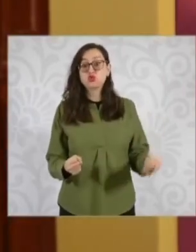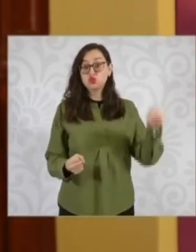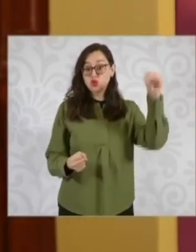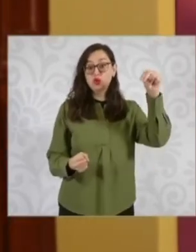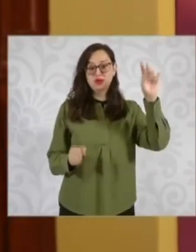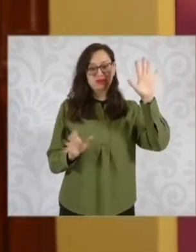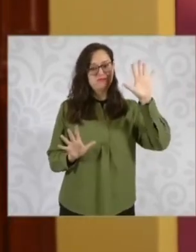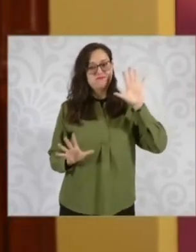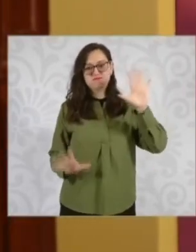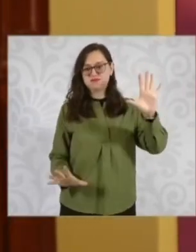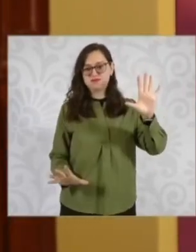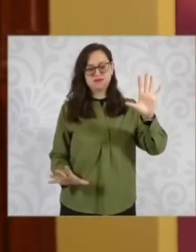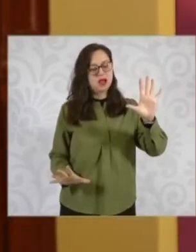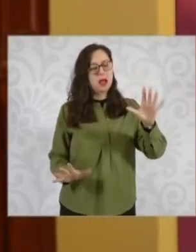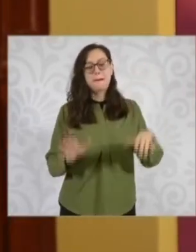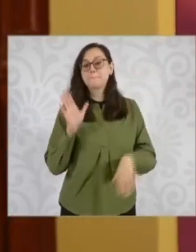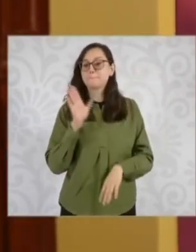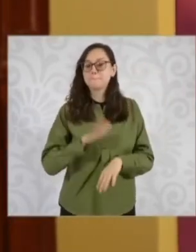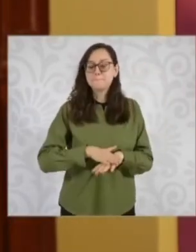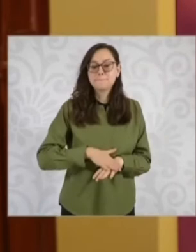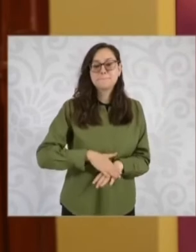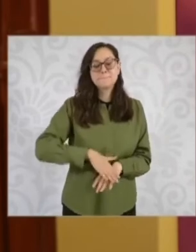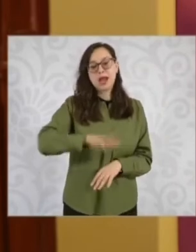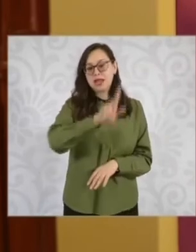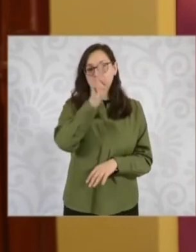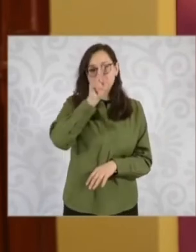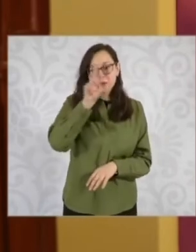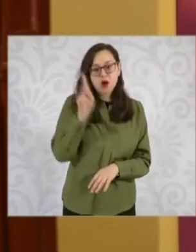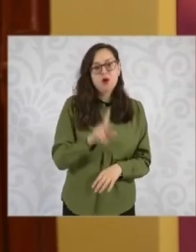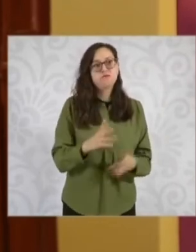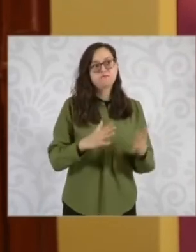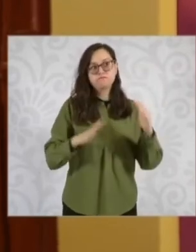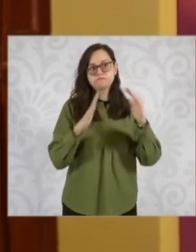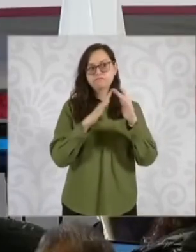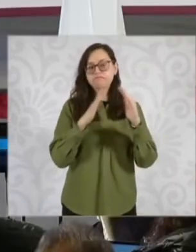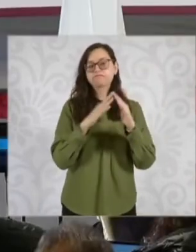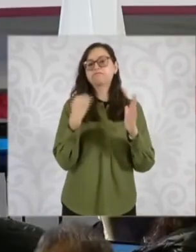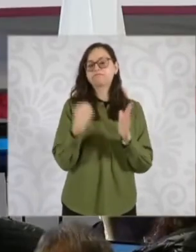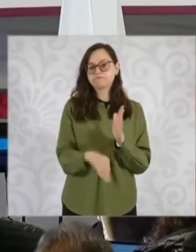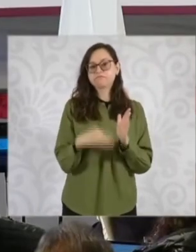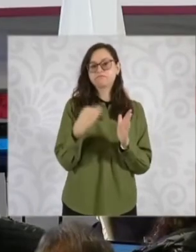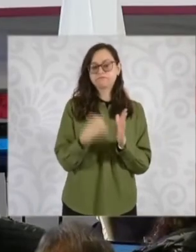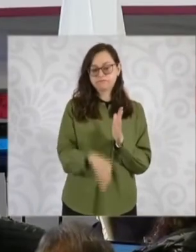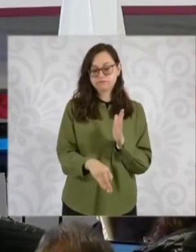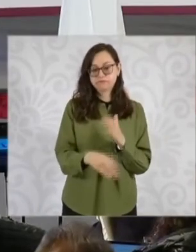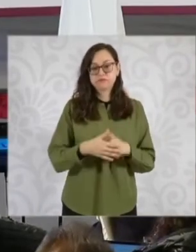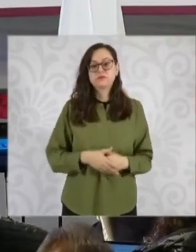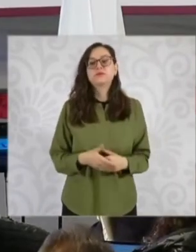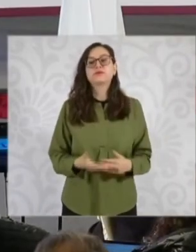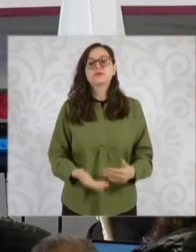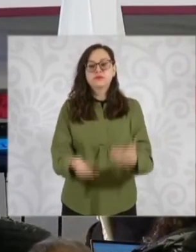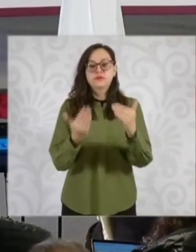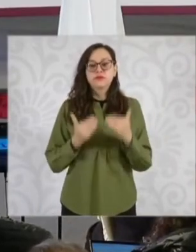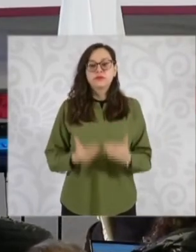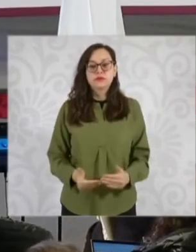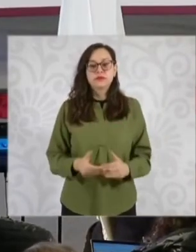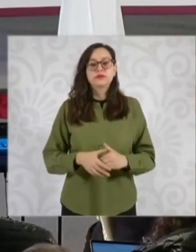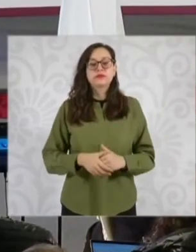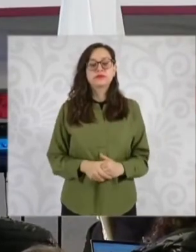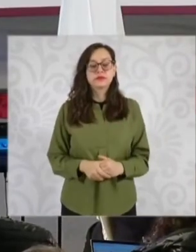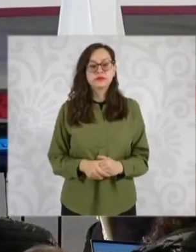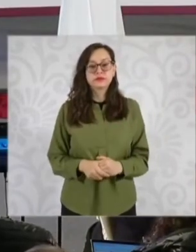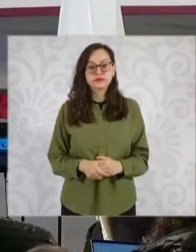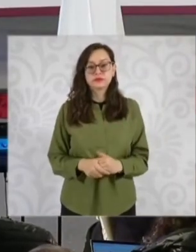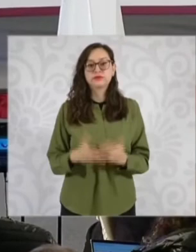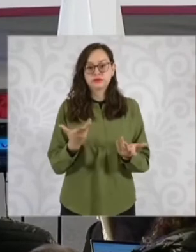es donde se encuentran las mayores necesidades y condiciones de rezago. En la que sigue, entonces, es